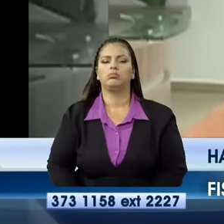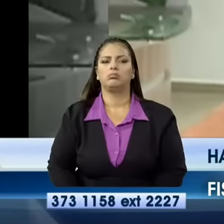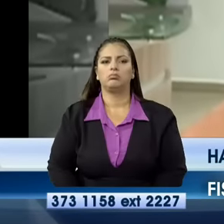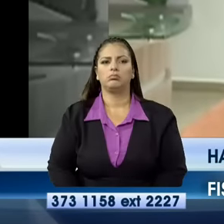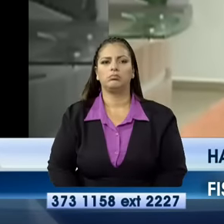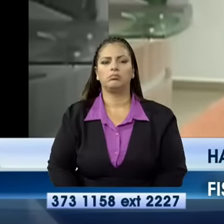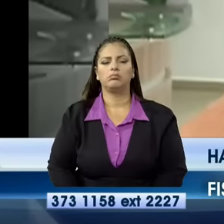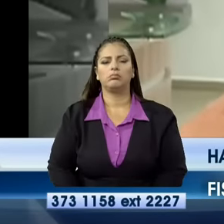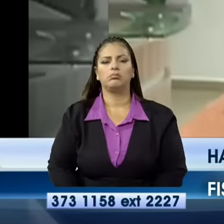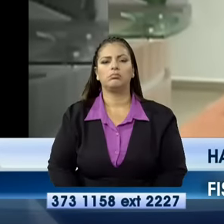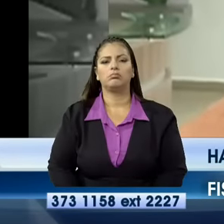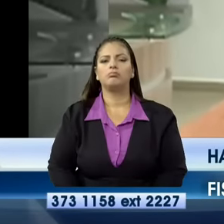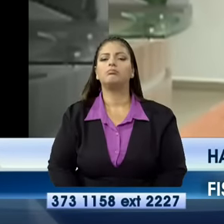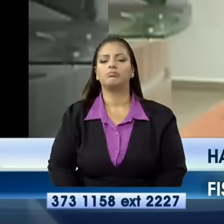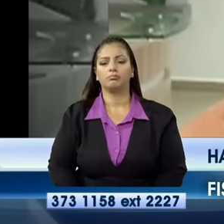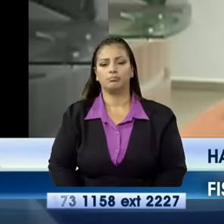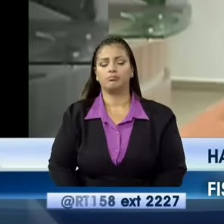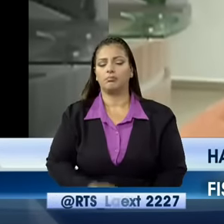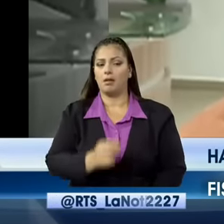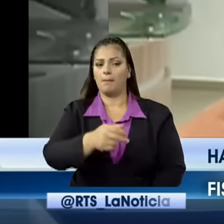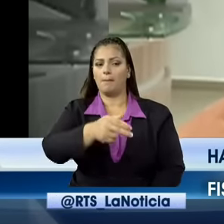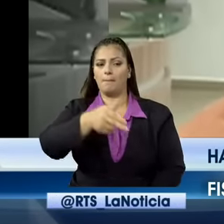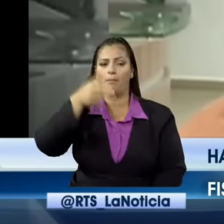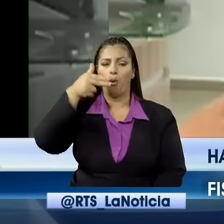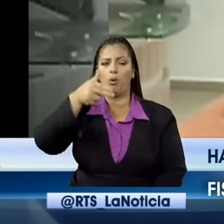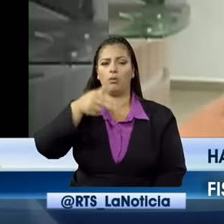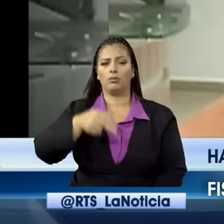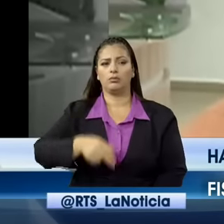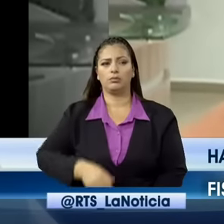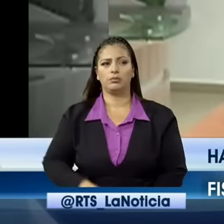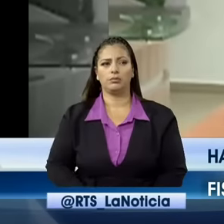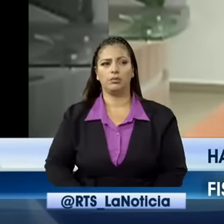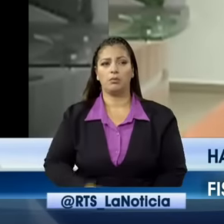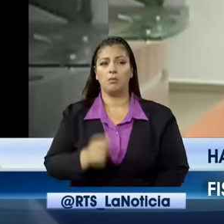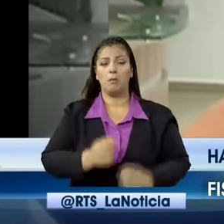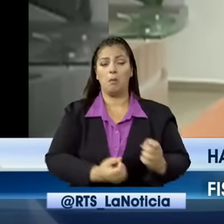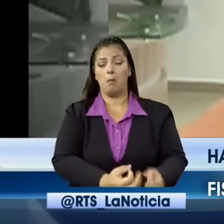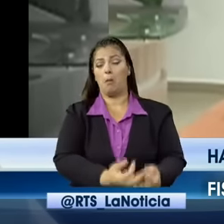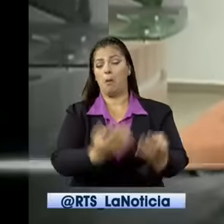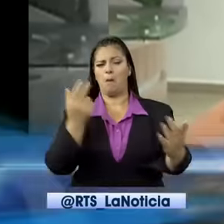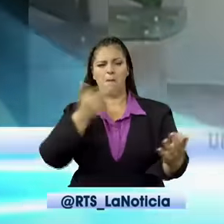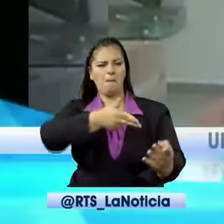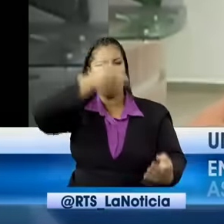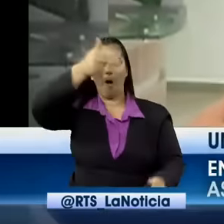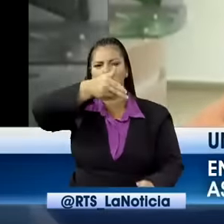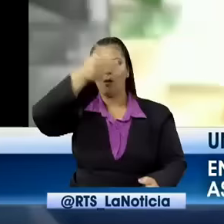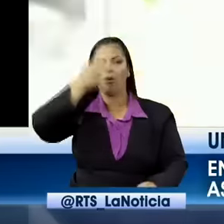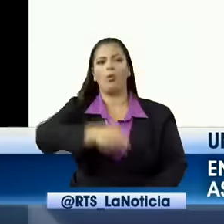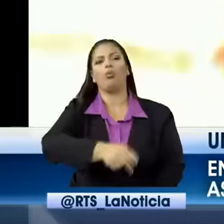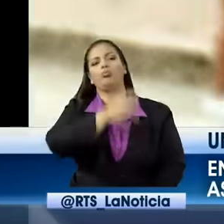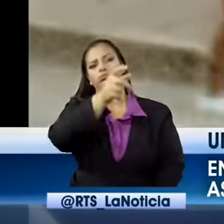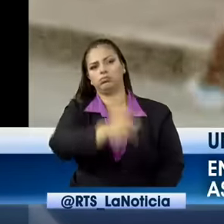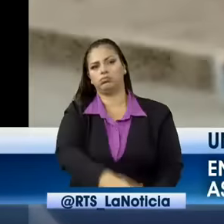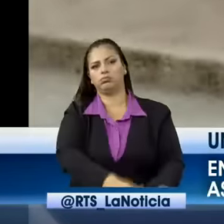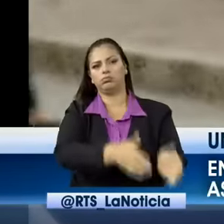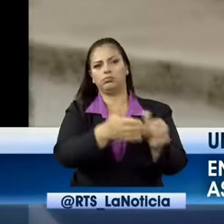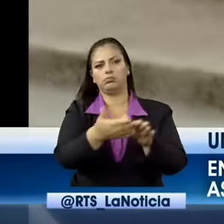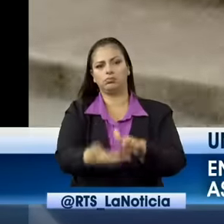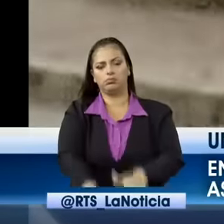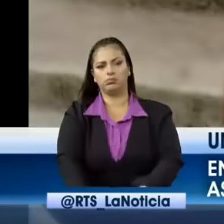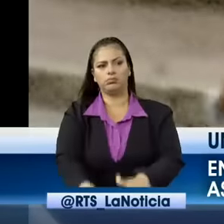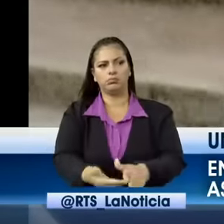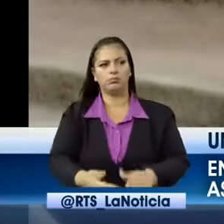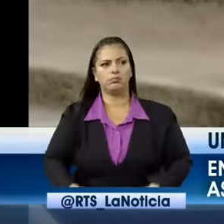las agravantes de que fue hecho en en tumulto y en la vía pública informó